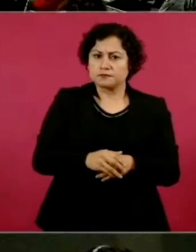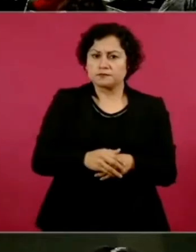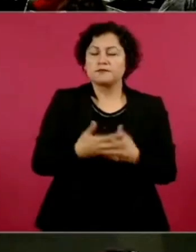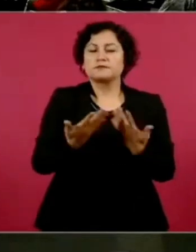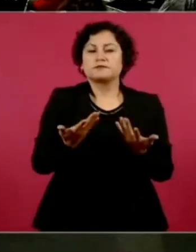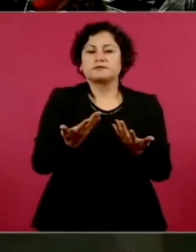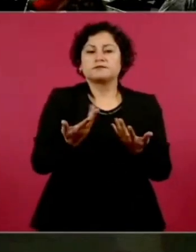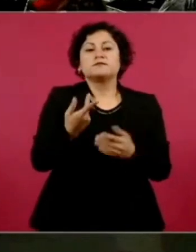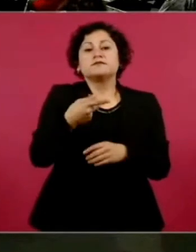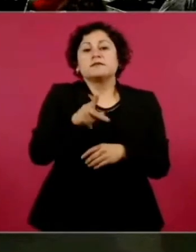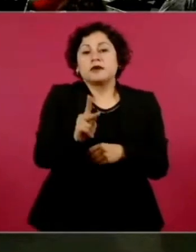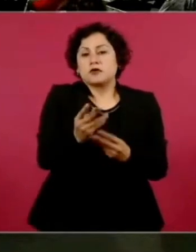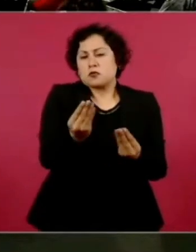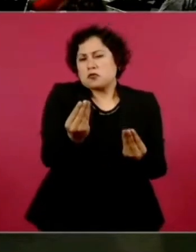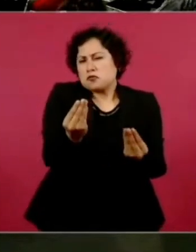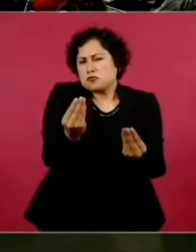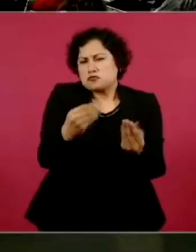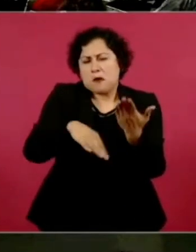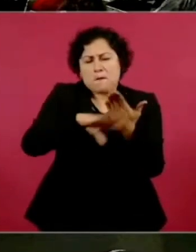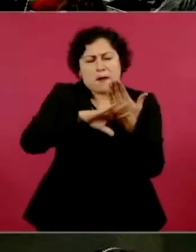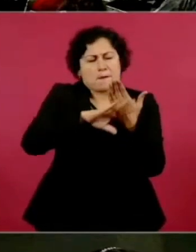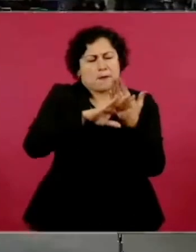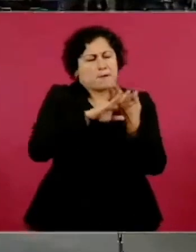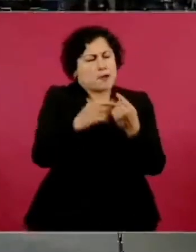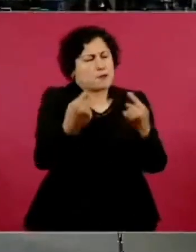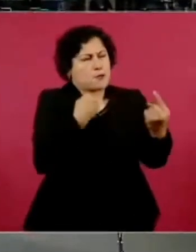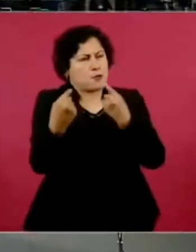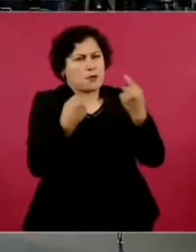sucia, no han podido.